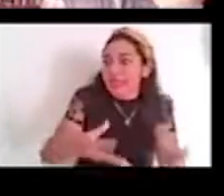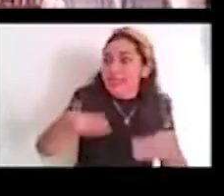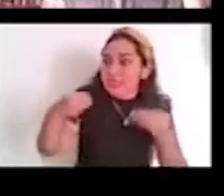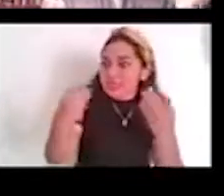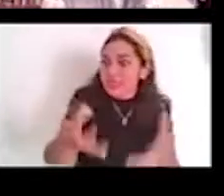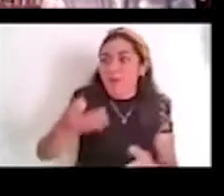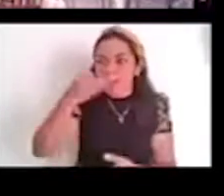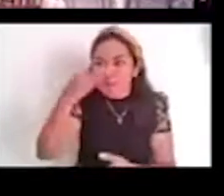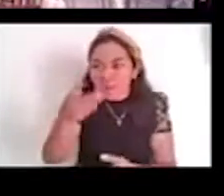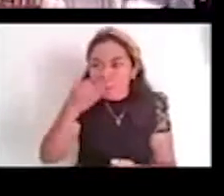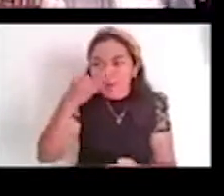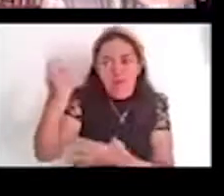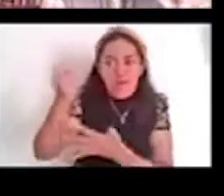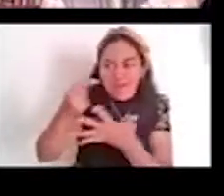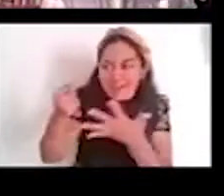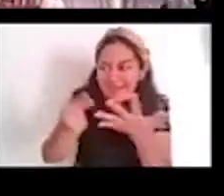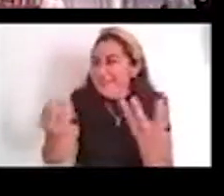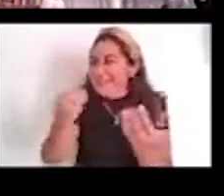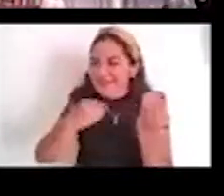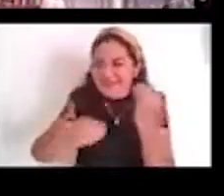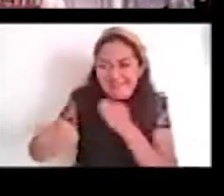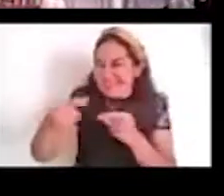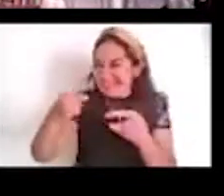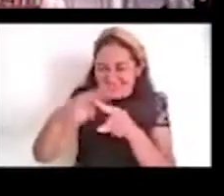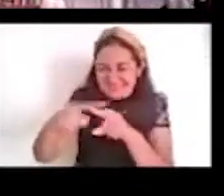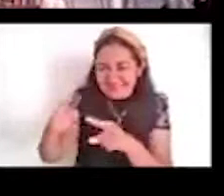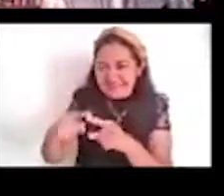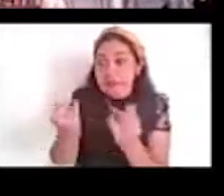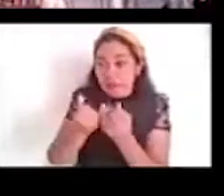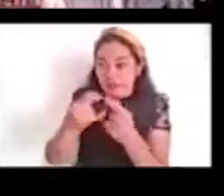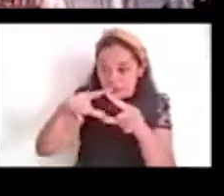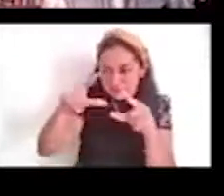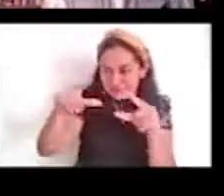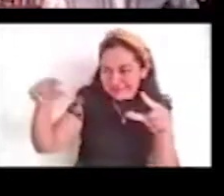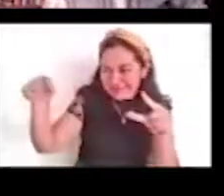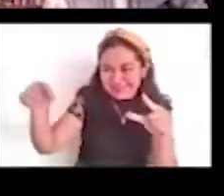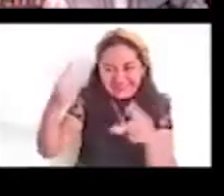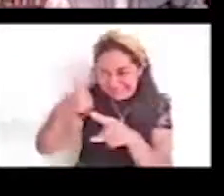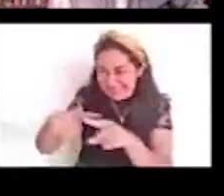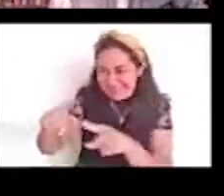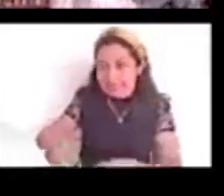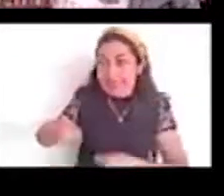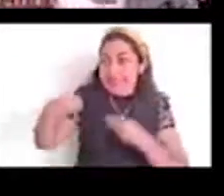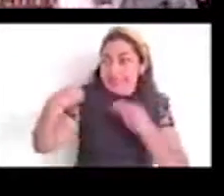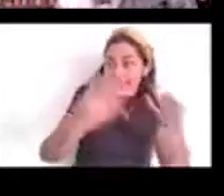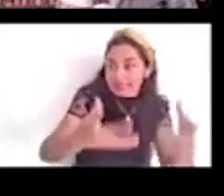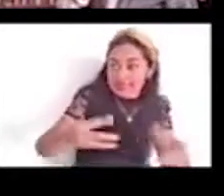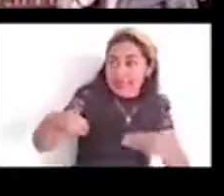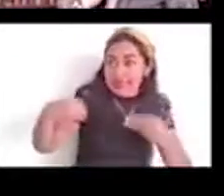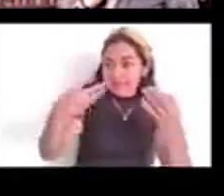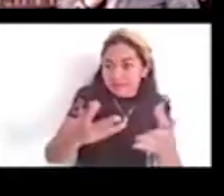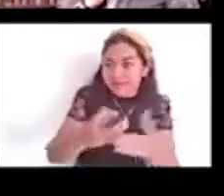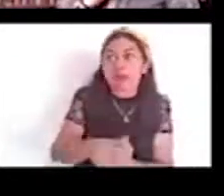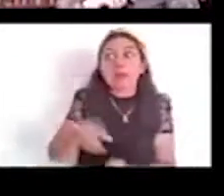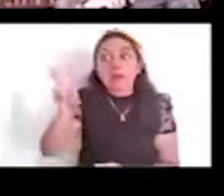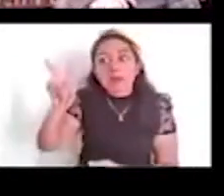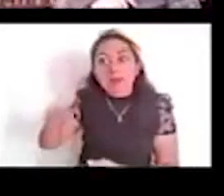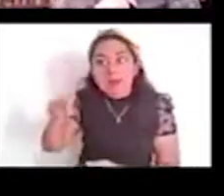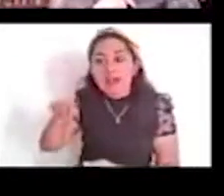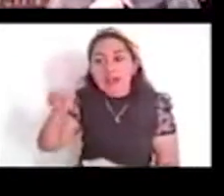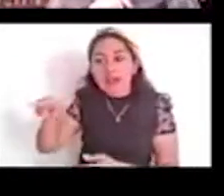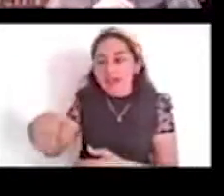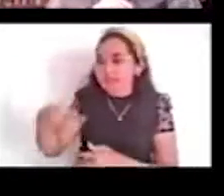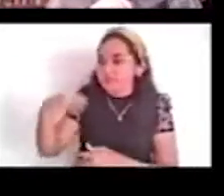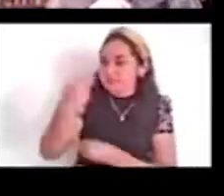recursos de alimentarios, de plumas. La matrícula de tributos es verdaderamente impresionante, sí, todo lo que se va relacionando, de lo que se